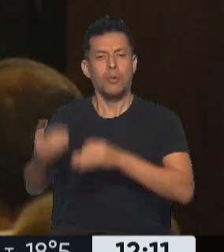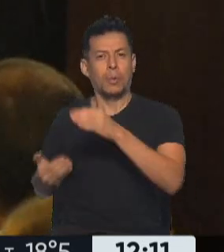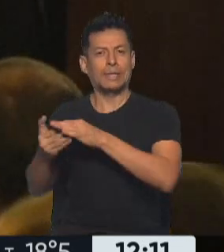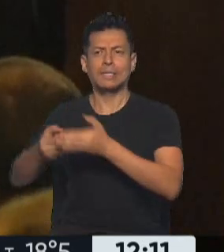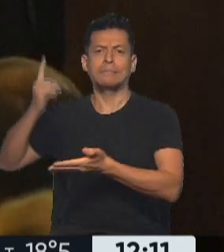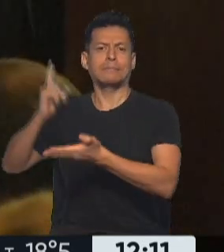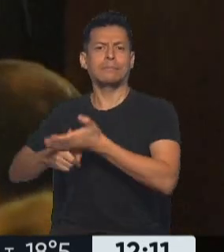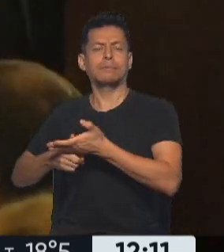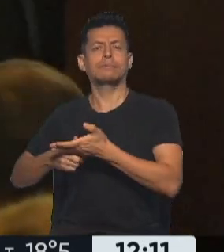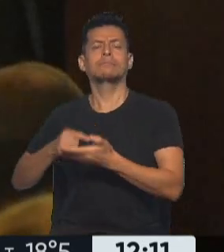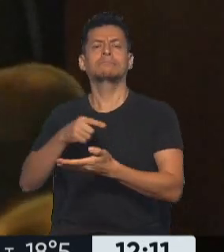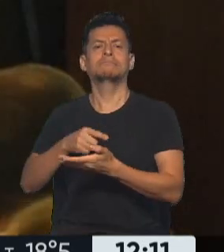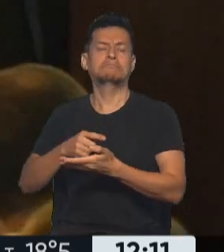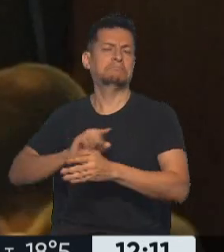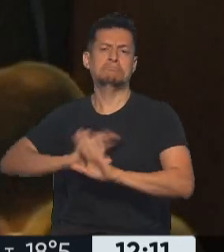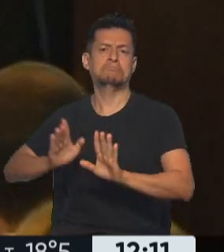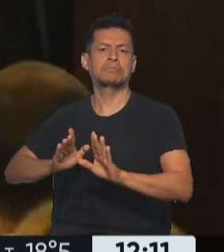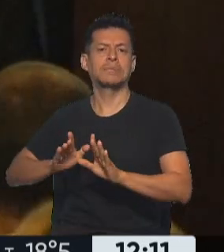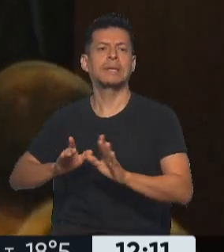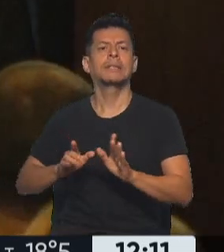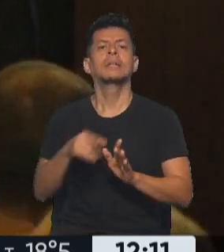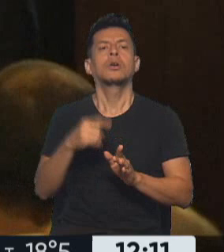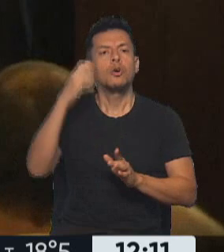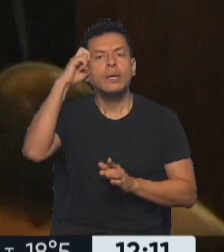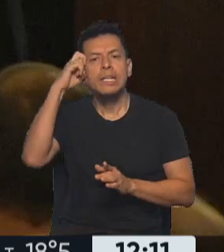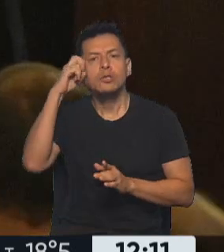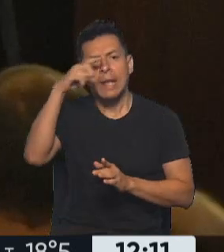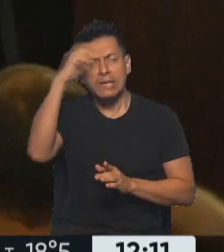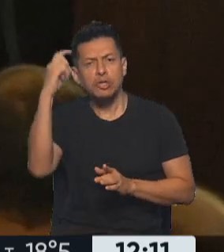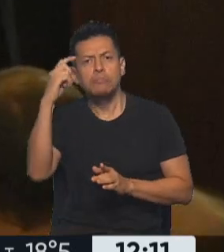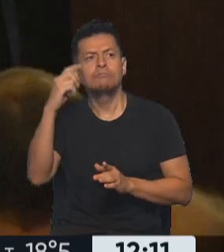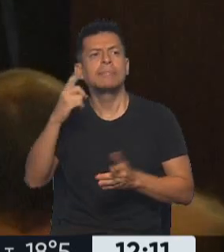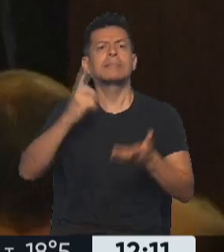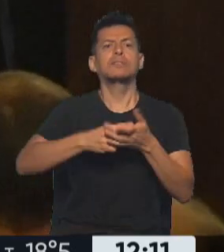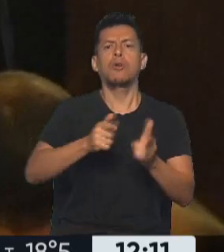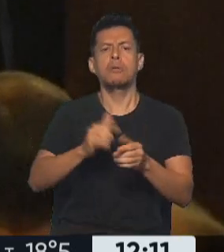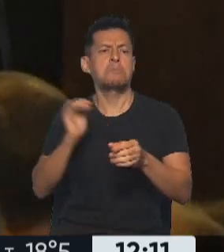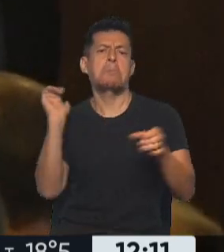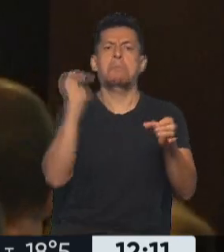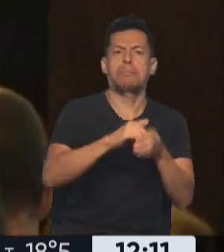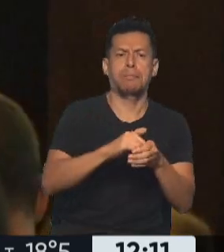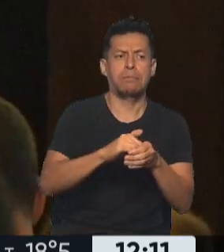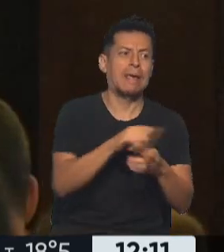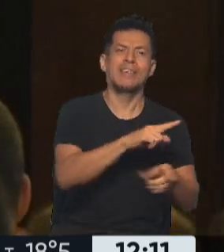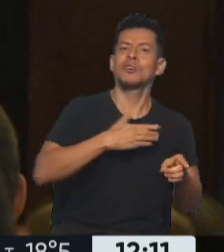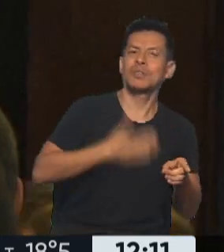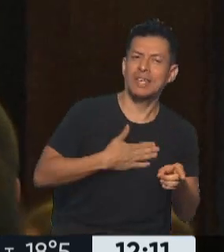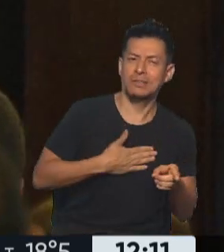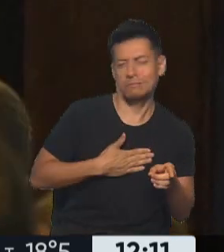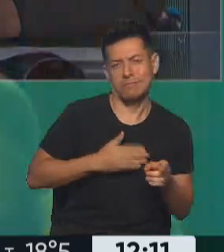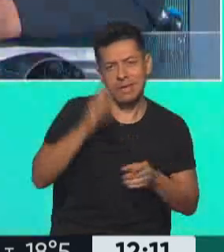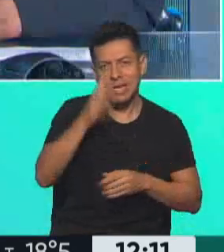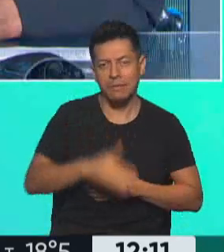le arrebate las facultades de legislar que tiene el Congreso de la Nación. Verdaderamente una situación muy grave, ¿no? Ahora, ministro,